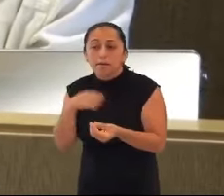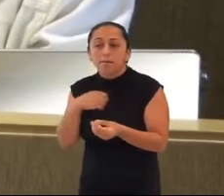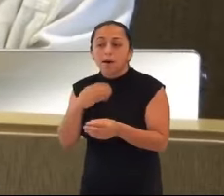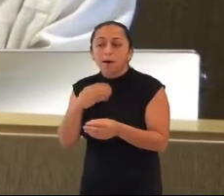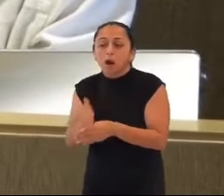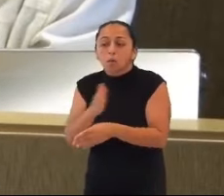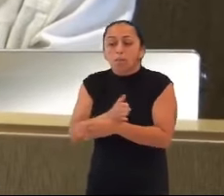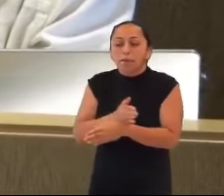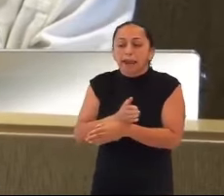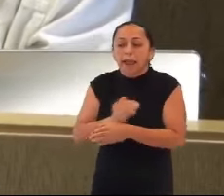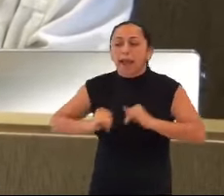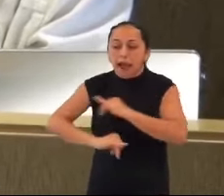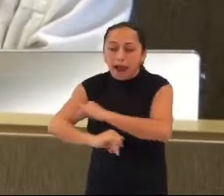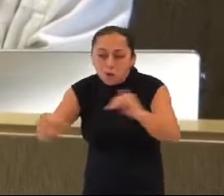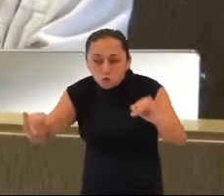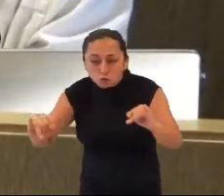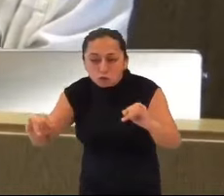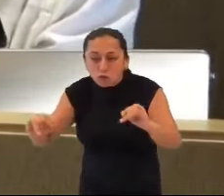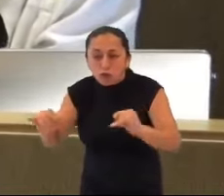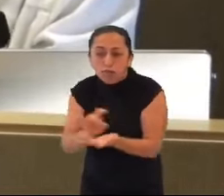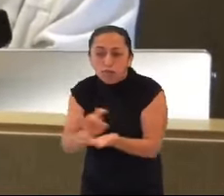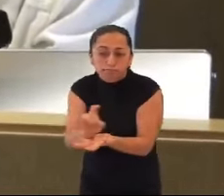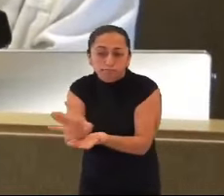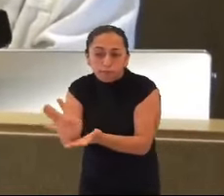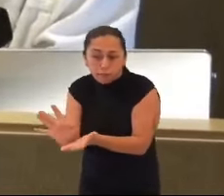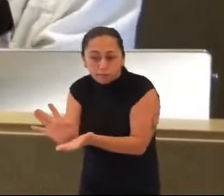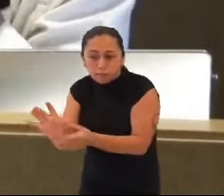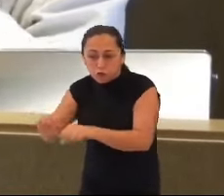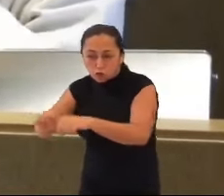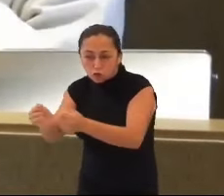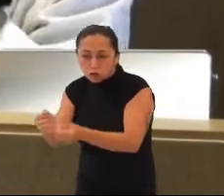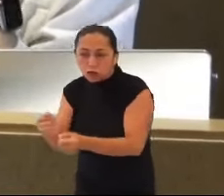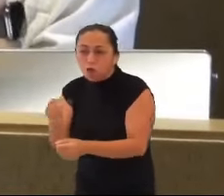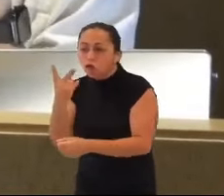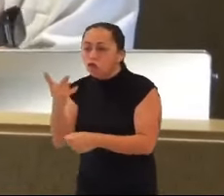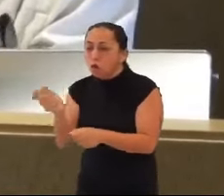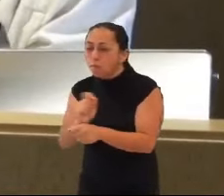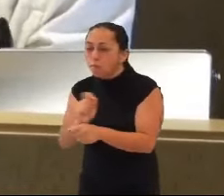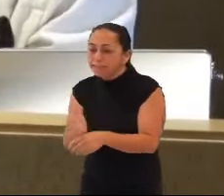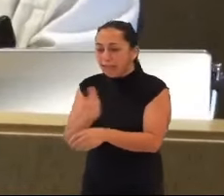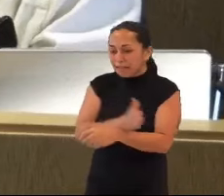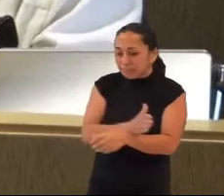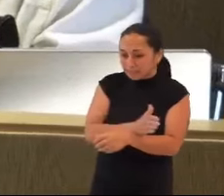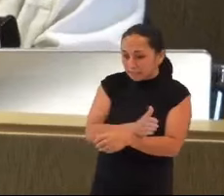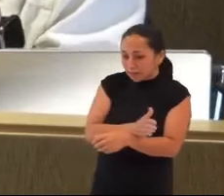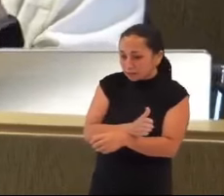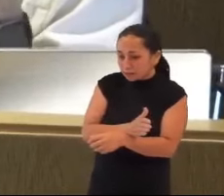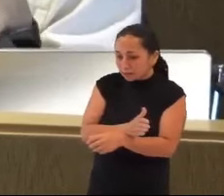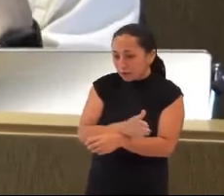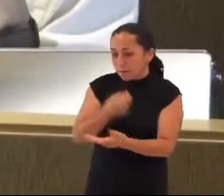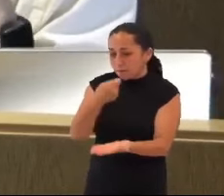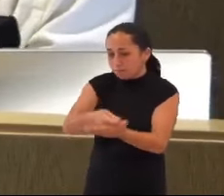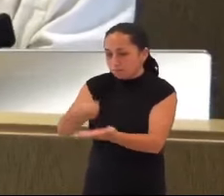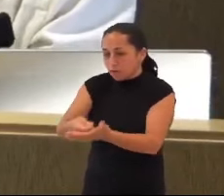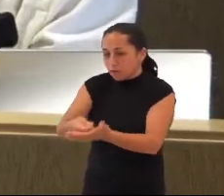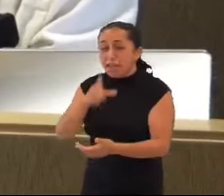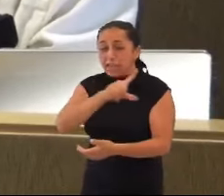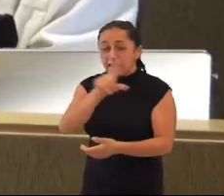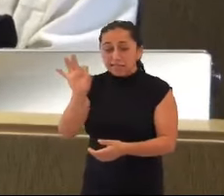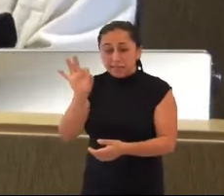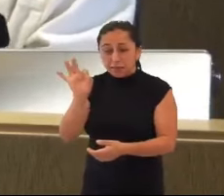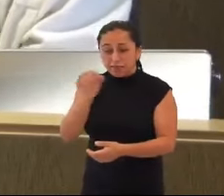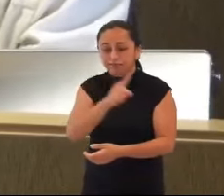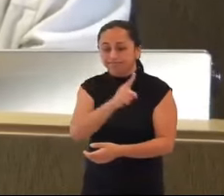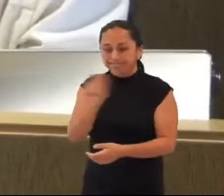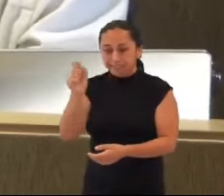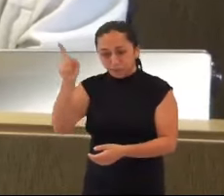preanuncio de despidos con 2 meses de anticipación, pagándoles el 100% de la indemnización. Entendemos